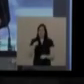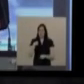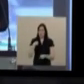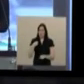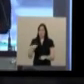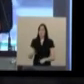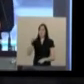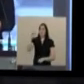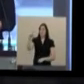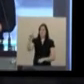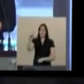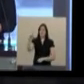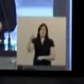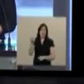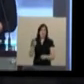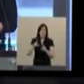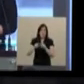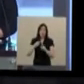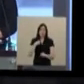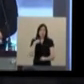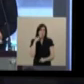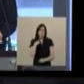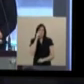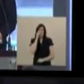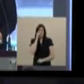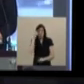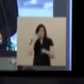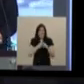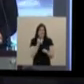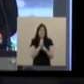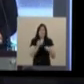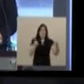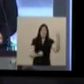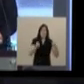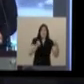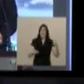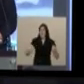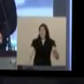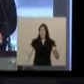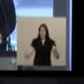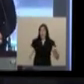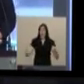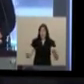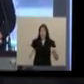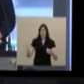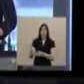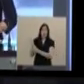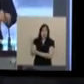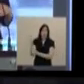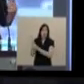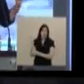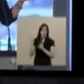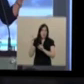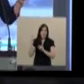Mi viejo trabajar durante años de colectivero, tendinitis, tenía que sacar boleto por boleto picando así.